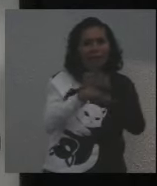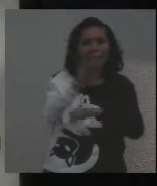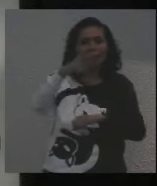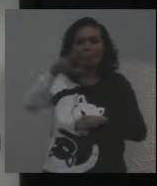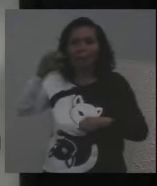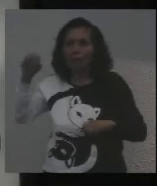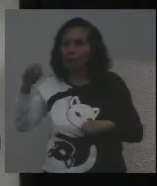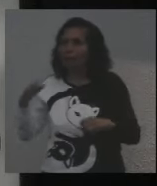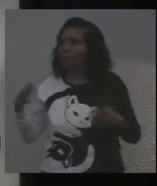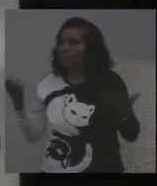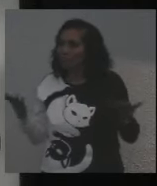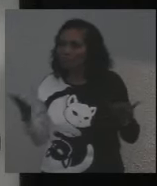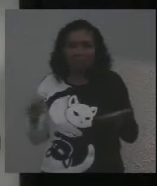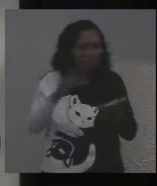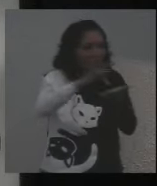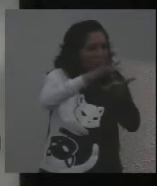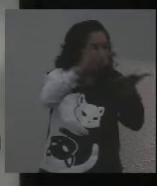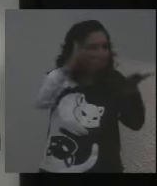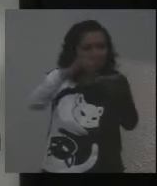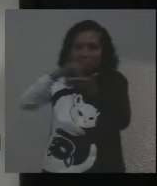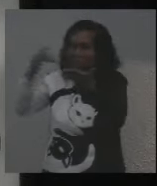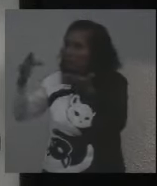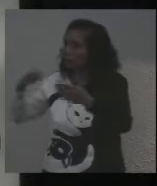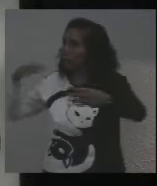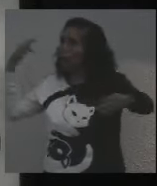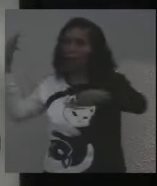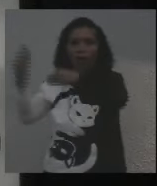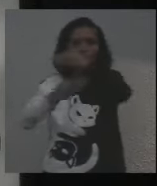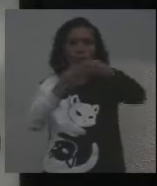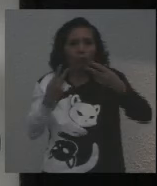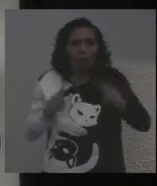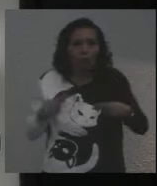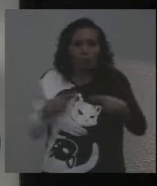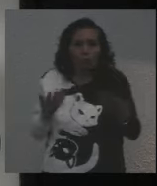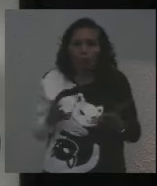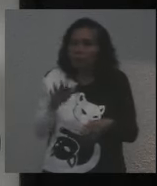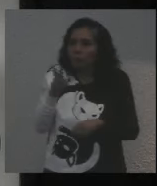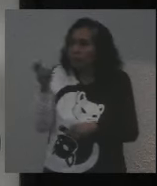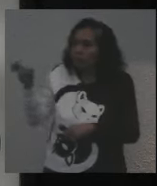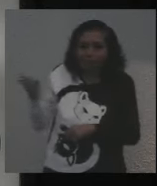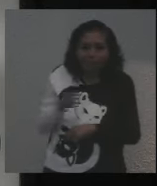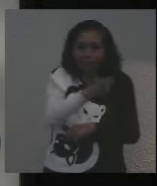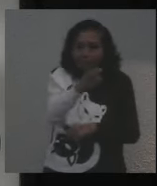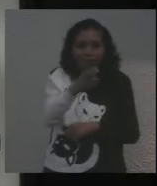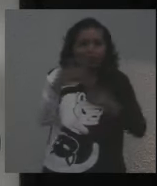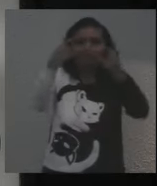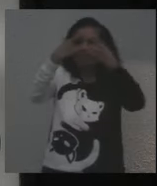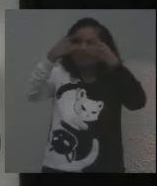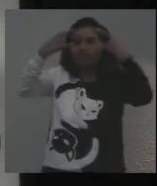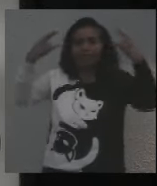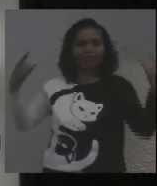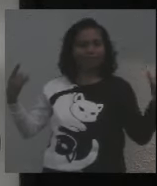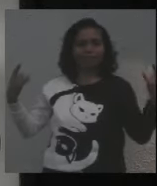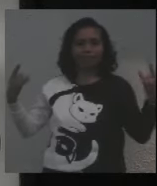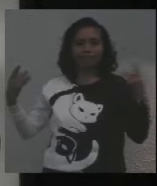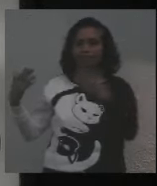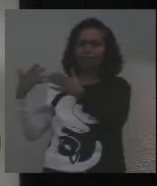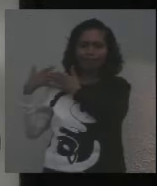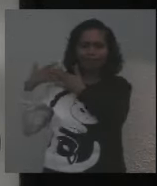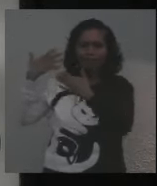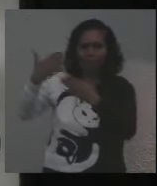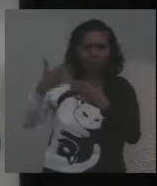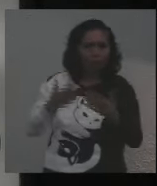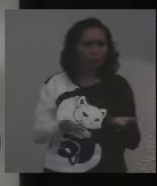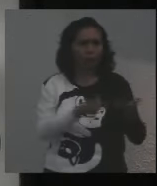a todas las personas que están aquí porque son parte de la maravillosa historia de nuestro estado a nuestras y nuestros